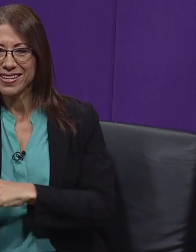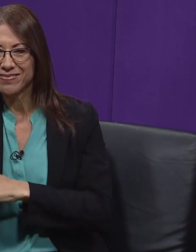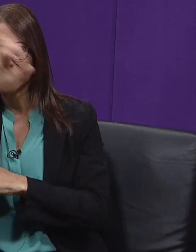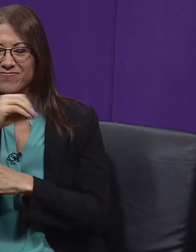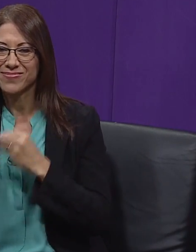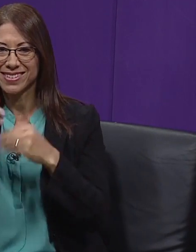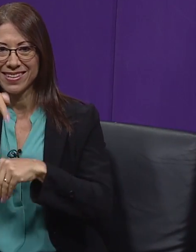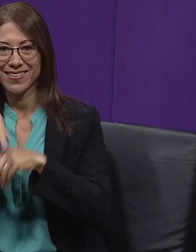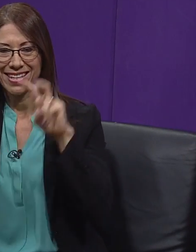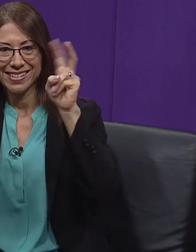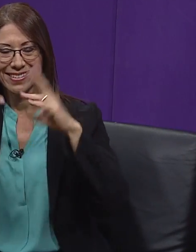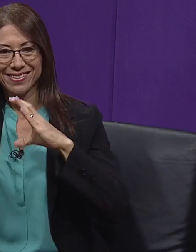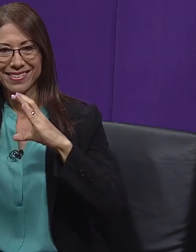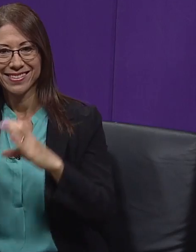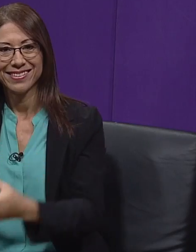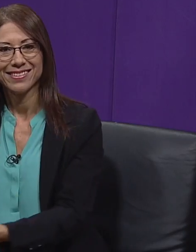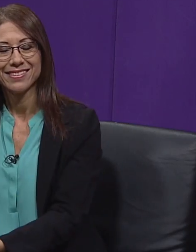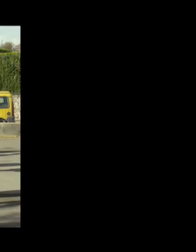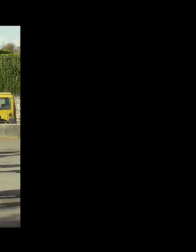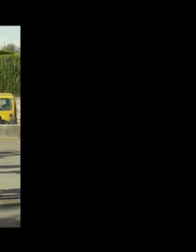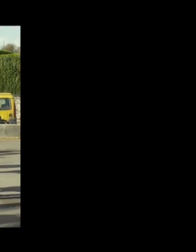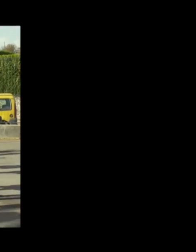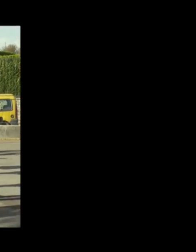entérese más sobre este filme.